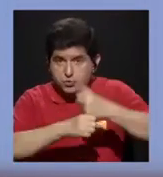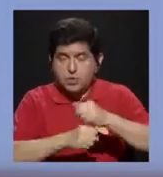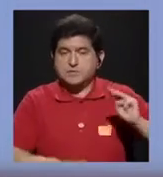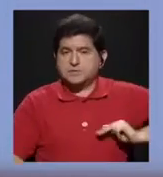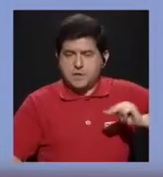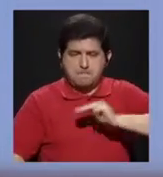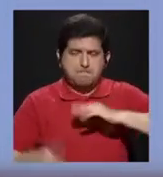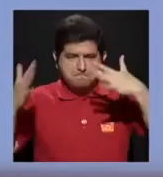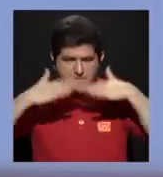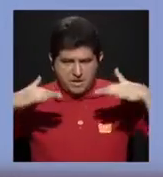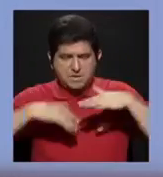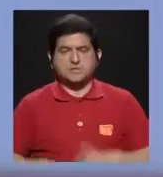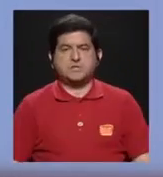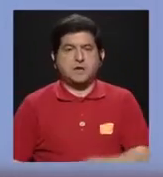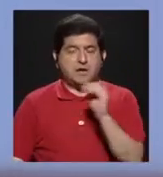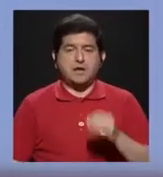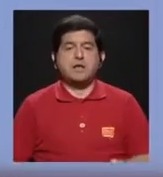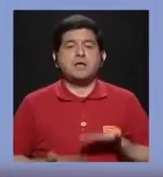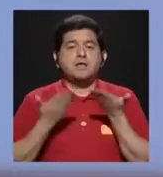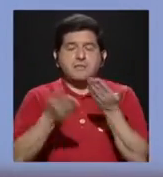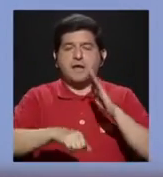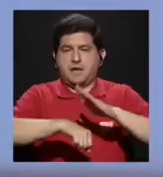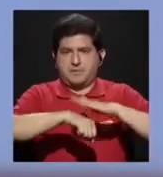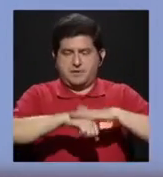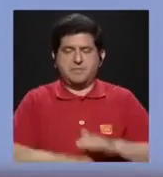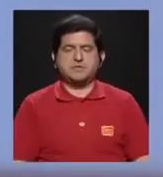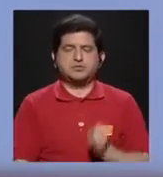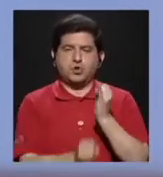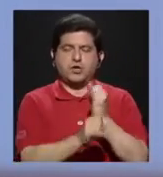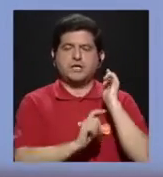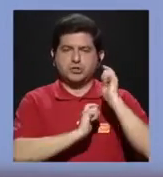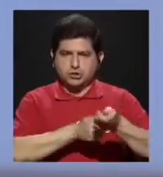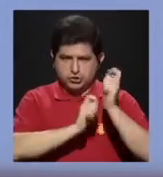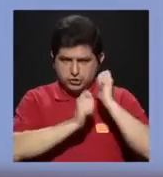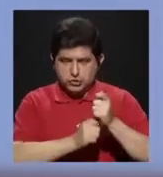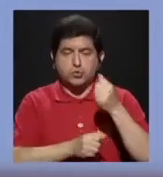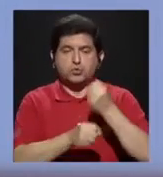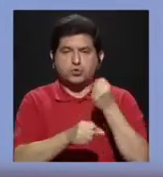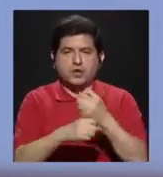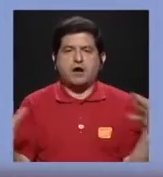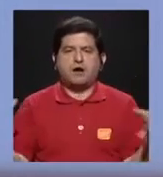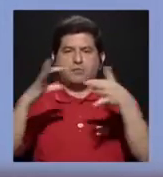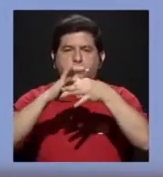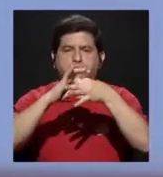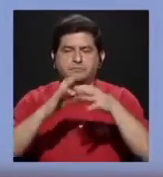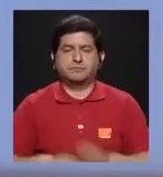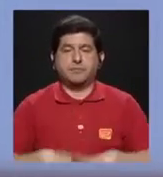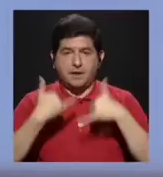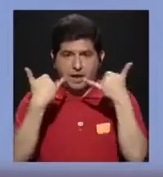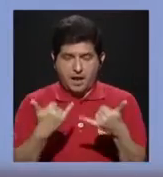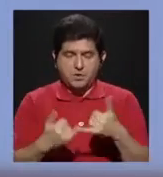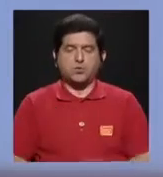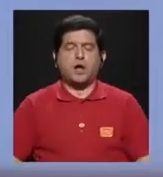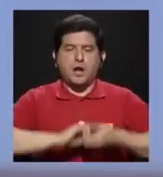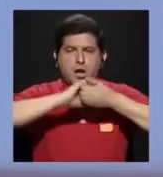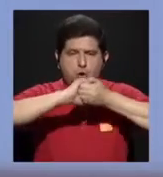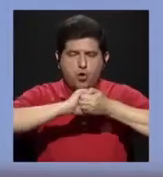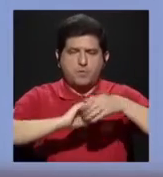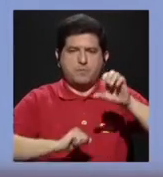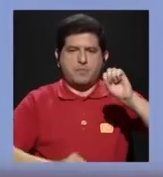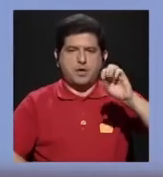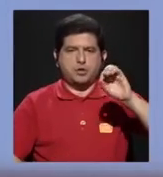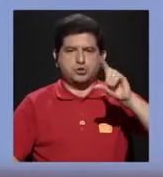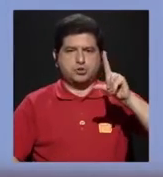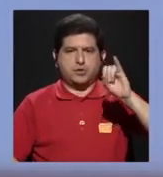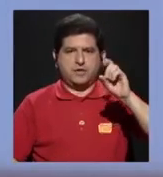MINAE, y la parte de otorgamiento de las licencias por parte de Incopescas. Entonces, es una labor en conjunto. En este momento, Copa y Solidar está ayudándolas